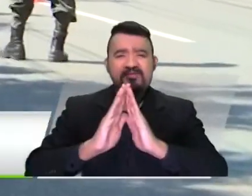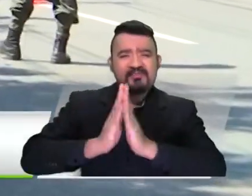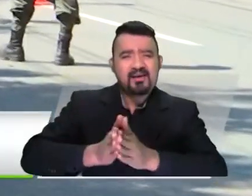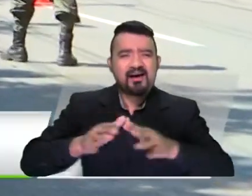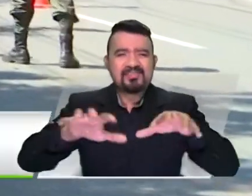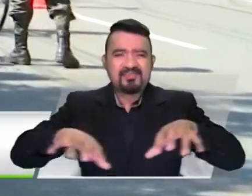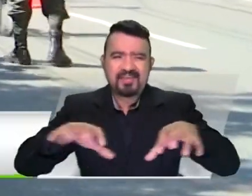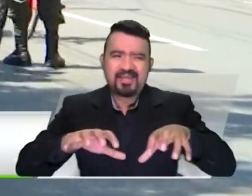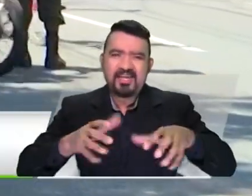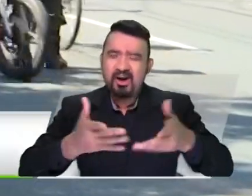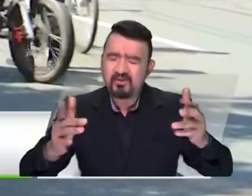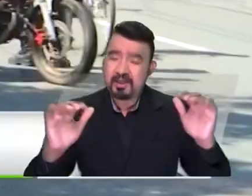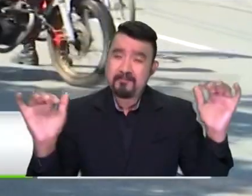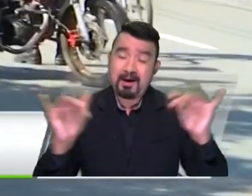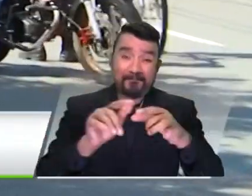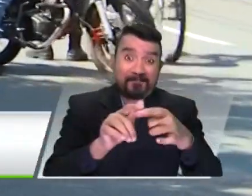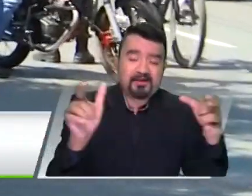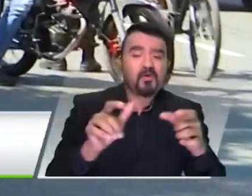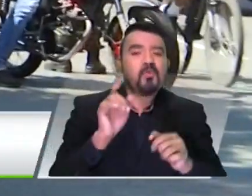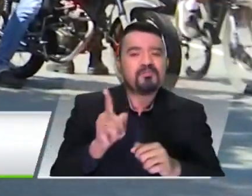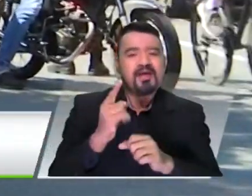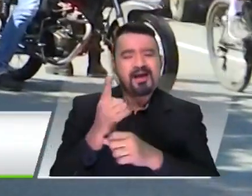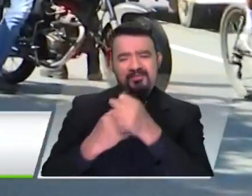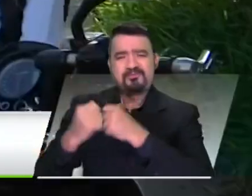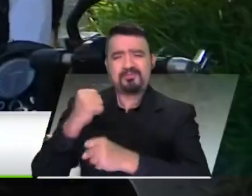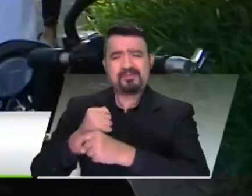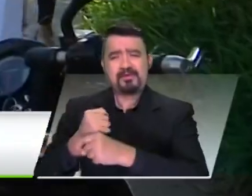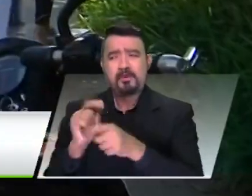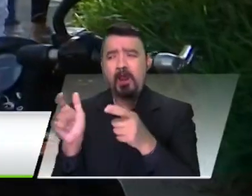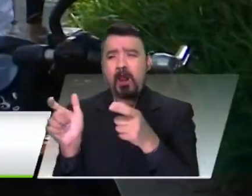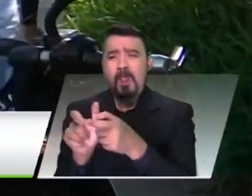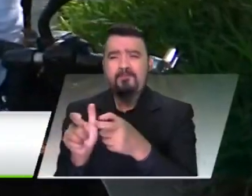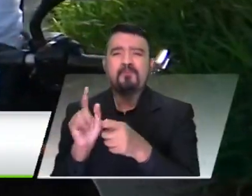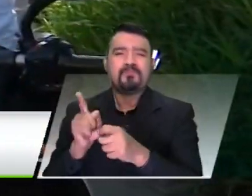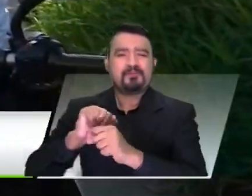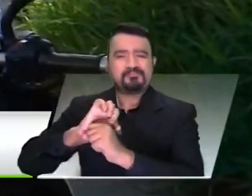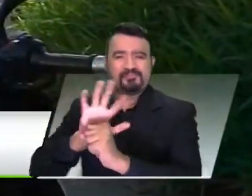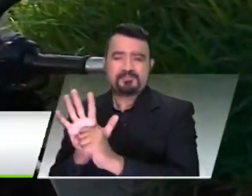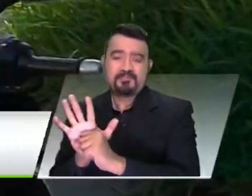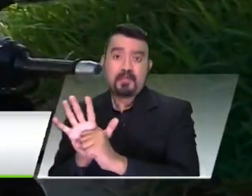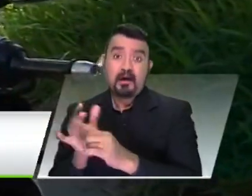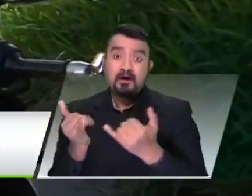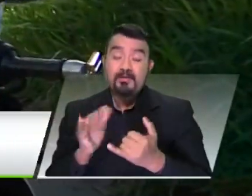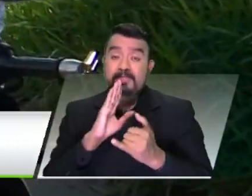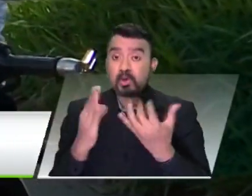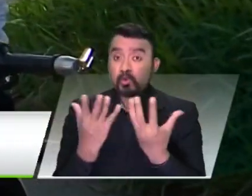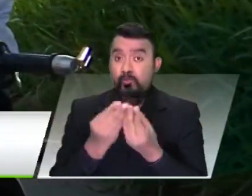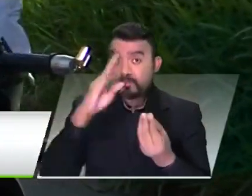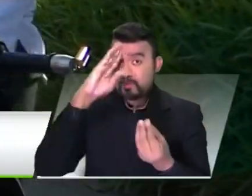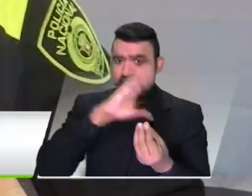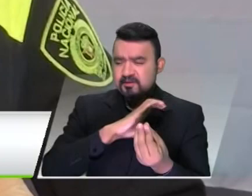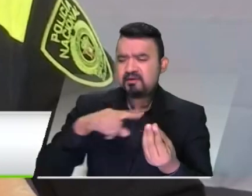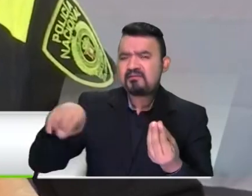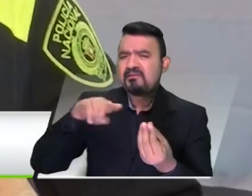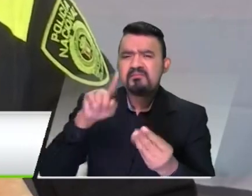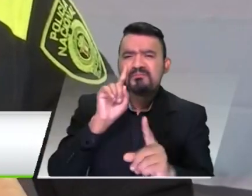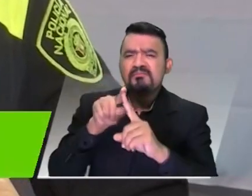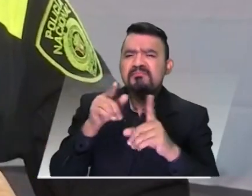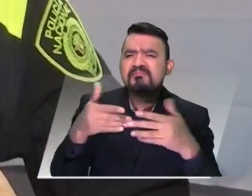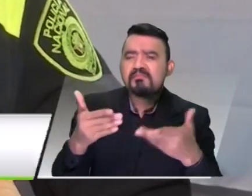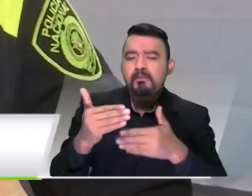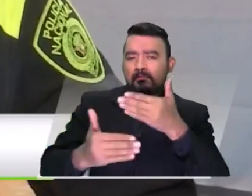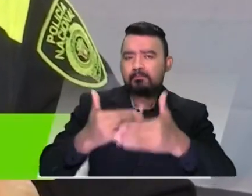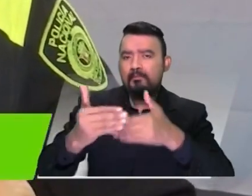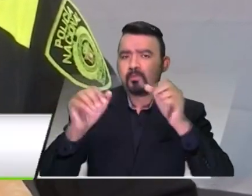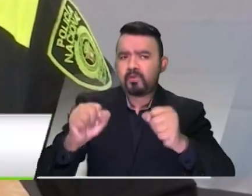del confinamiento del año pasado. Por eso, desde la Dirección Nacional de la Policía se tiene dispuesto un incremento del pie de fuerza. En donde vamos a tener